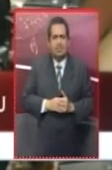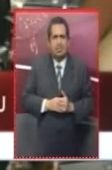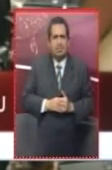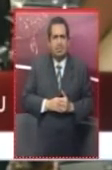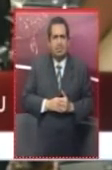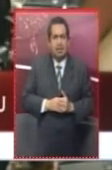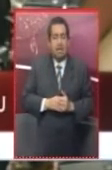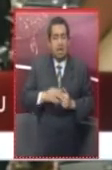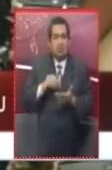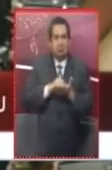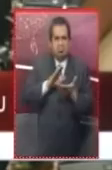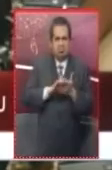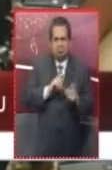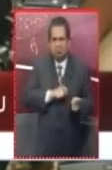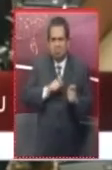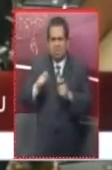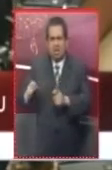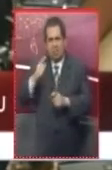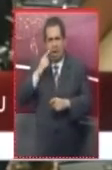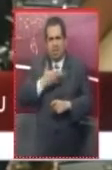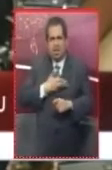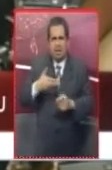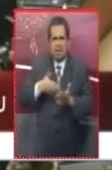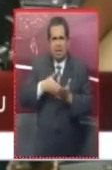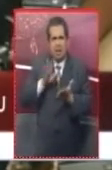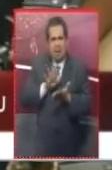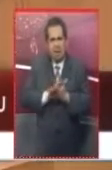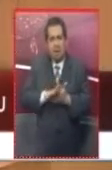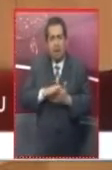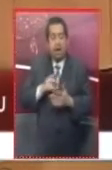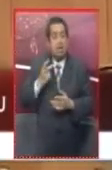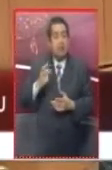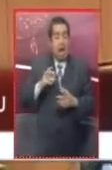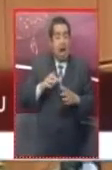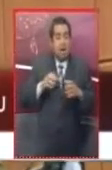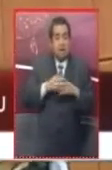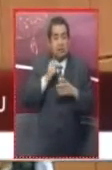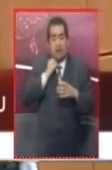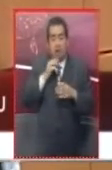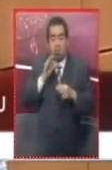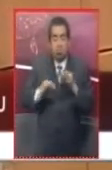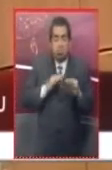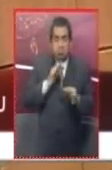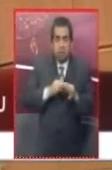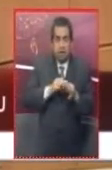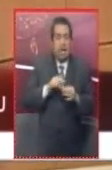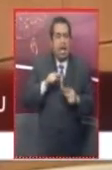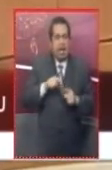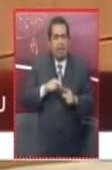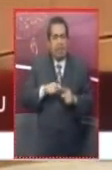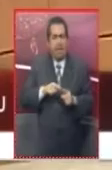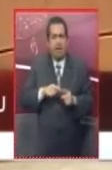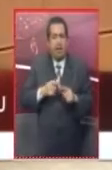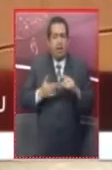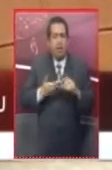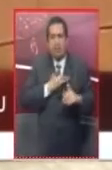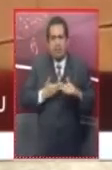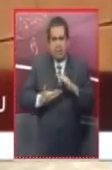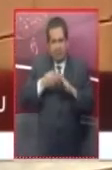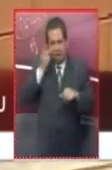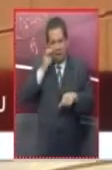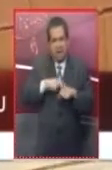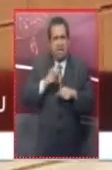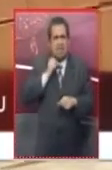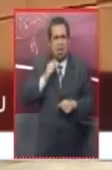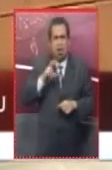Bueno, este nombramiento fue remitido al Ejecutivo y una vez ratificado el nombramiento por parte del Senado de la República, el presidente de la mesa directiva, el